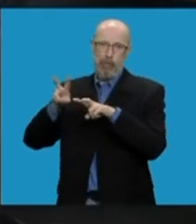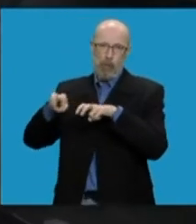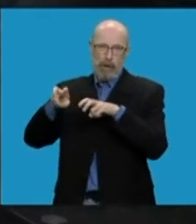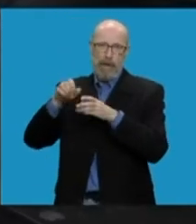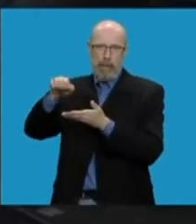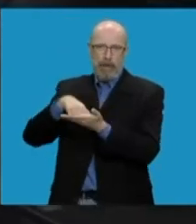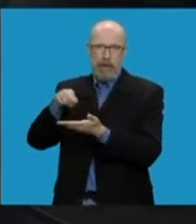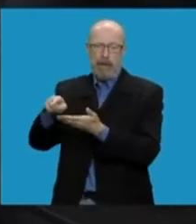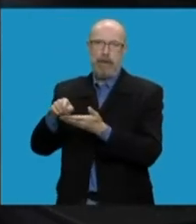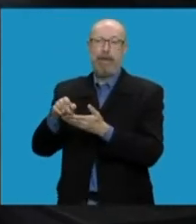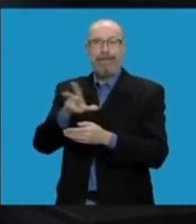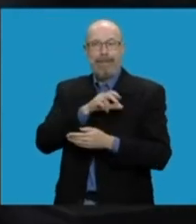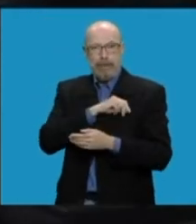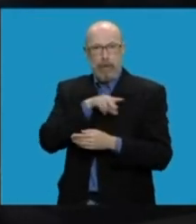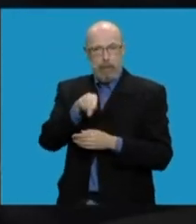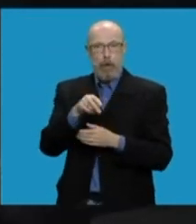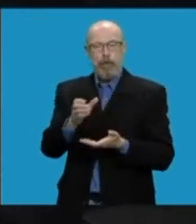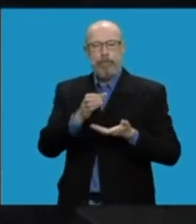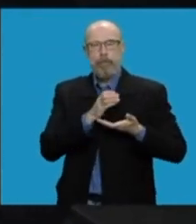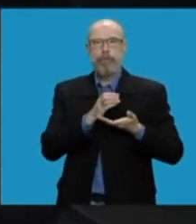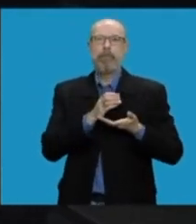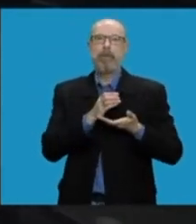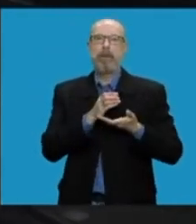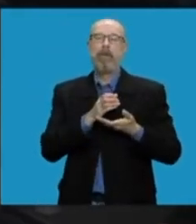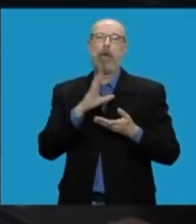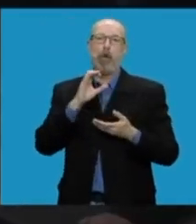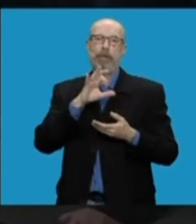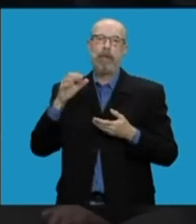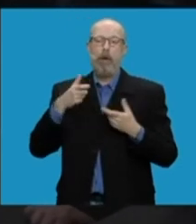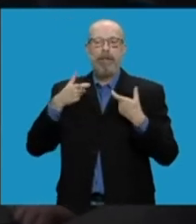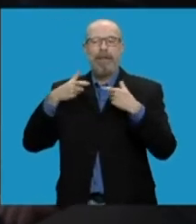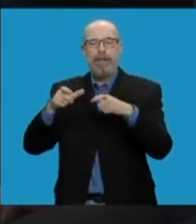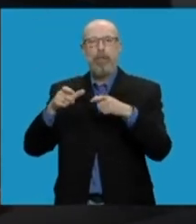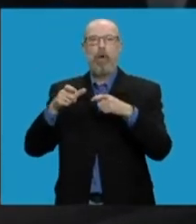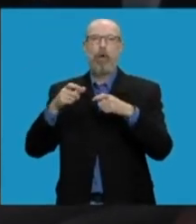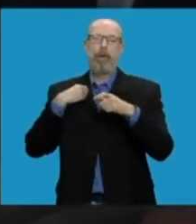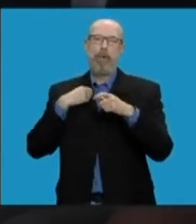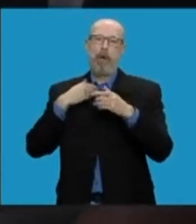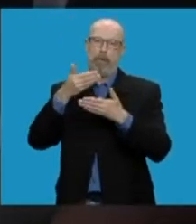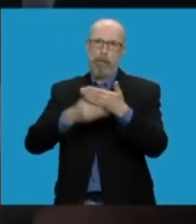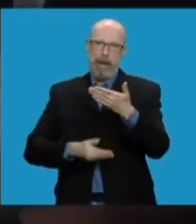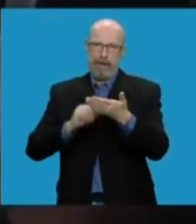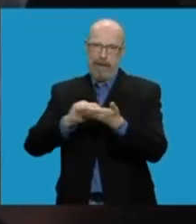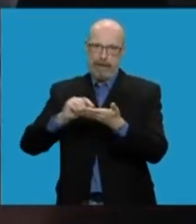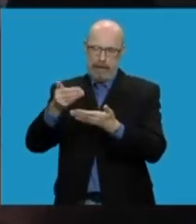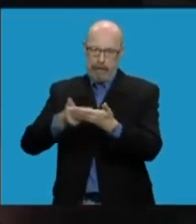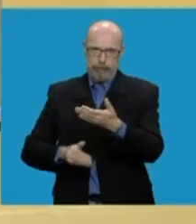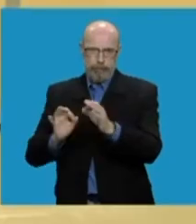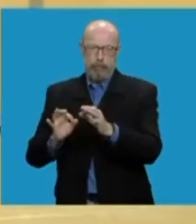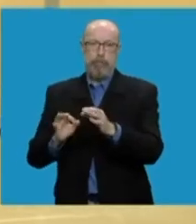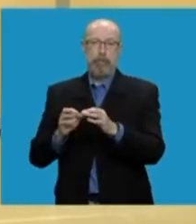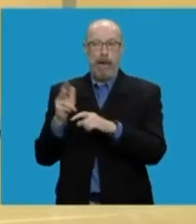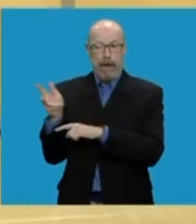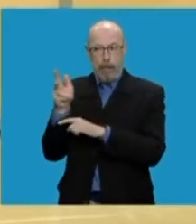jurado ha considerado merecedor del premio Francisco de Cosío en la modalidad de prensa escrita. Estos reportajes profundizan en